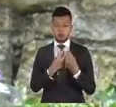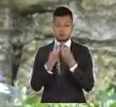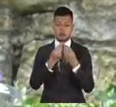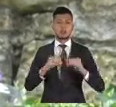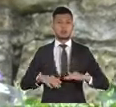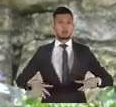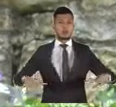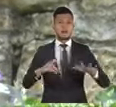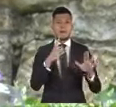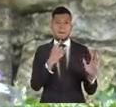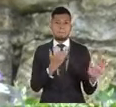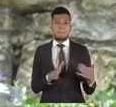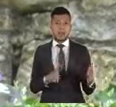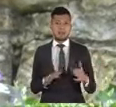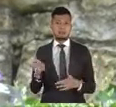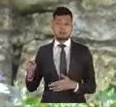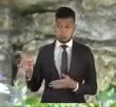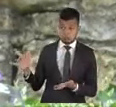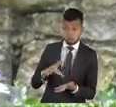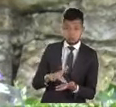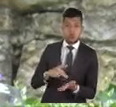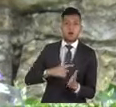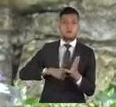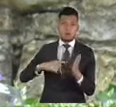hace presente para firmar también el compromiso.